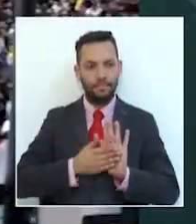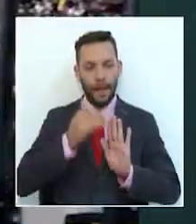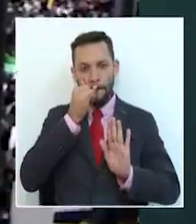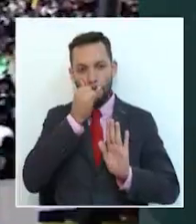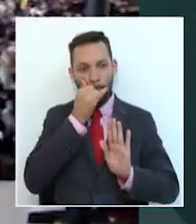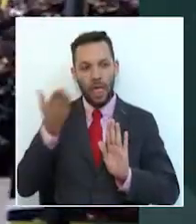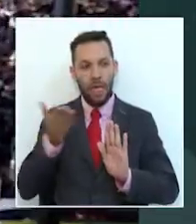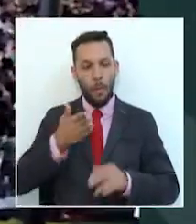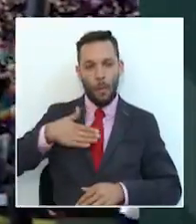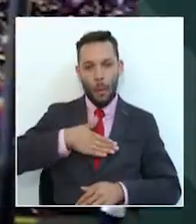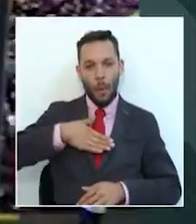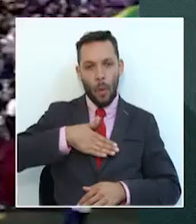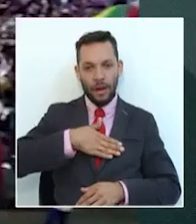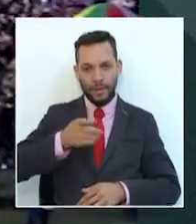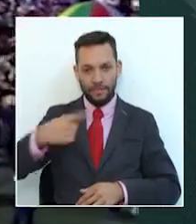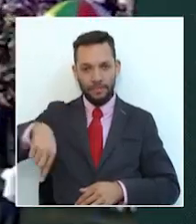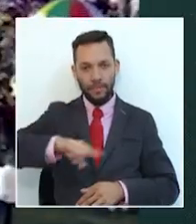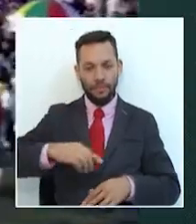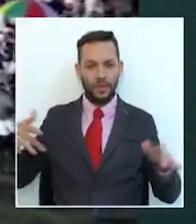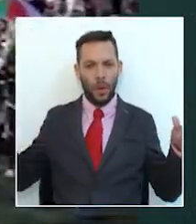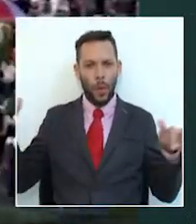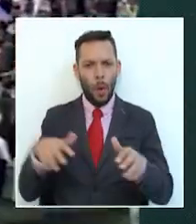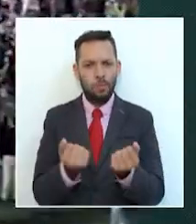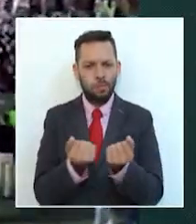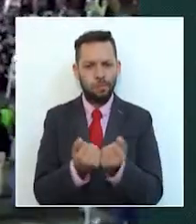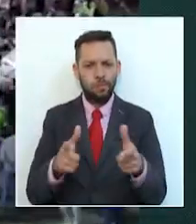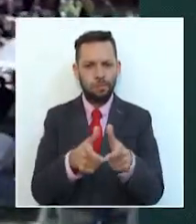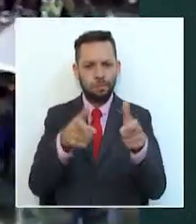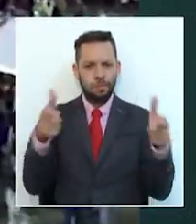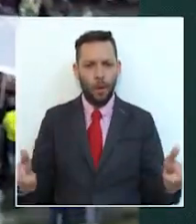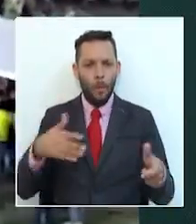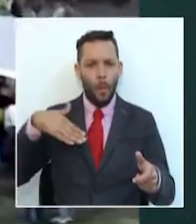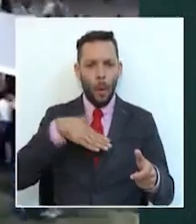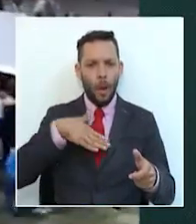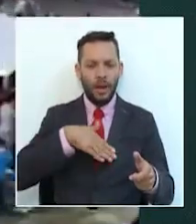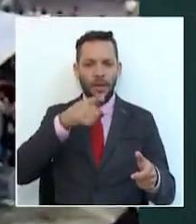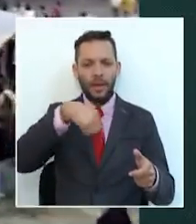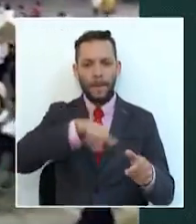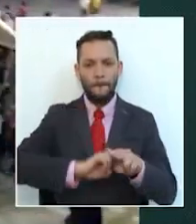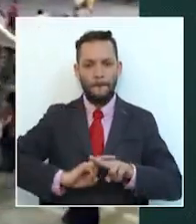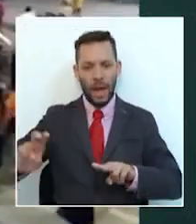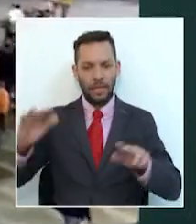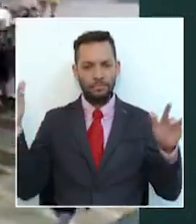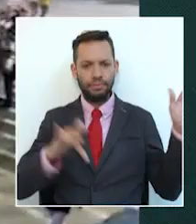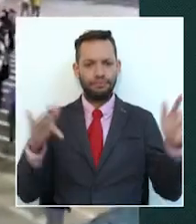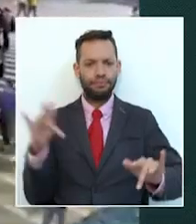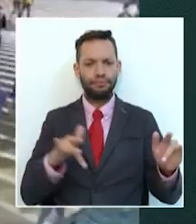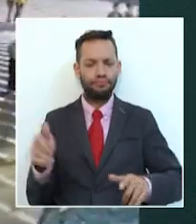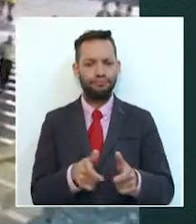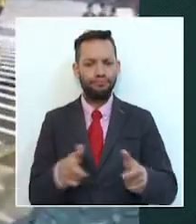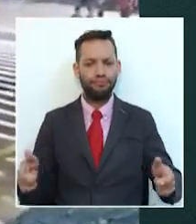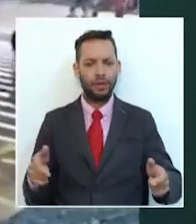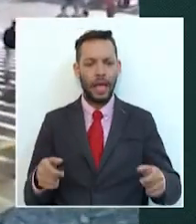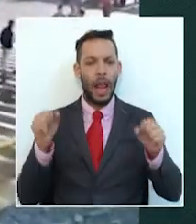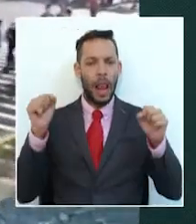la Plaza de Bolívar. Ustedes pueden observar totalmente llena la plaza, la principal plaza de la ciudad de Manizales. Allí las personas se han sumado